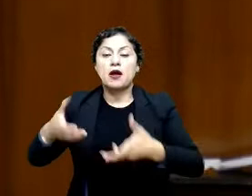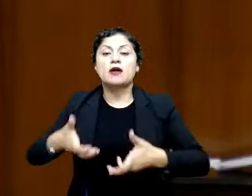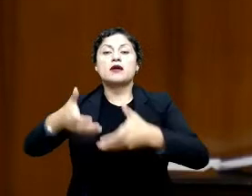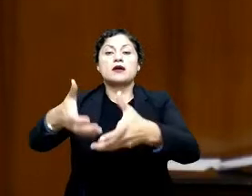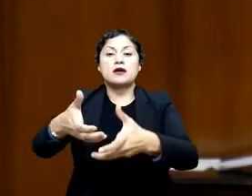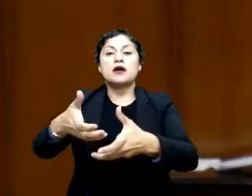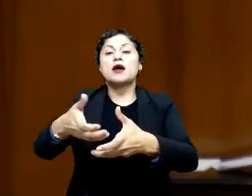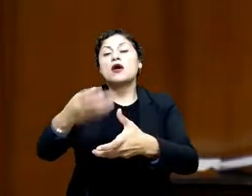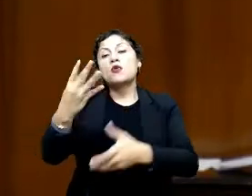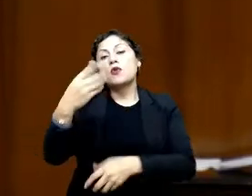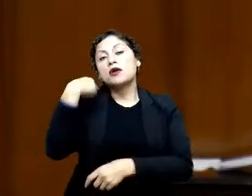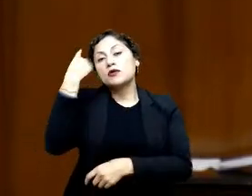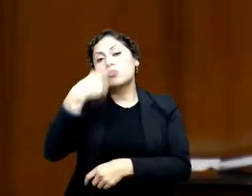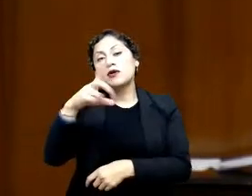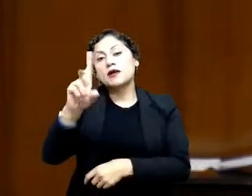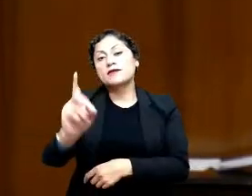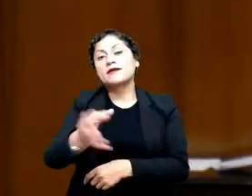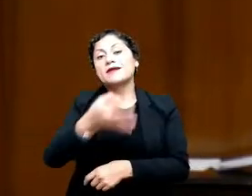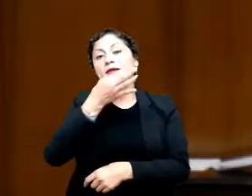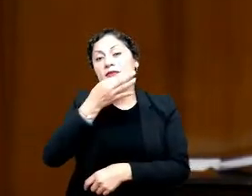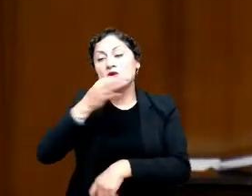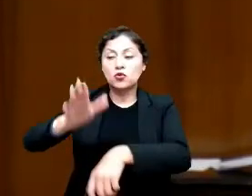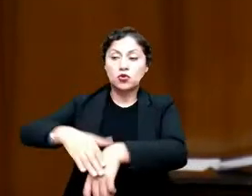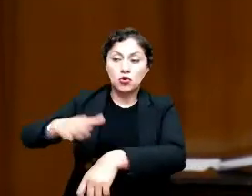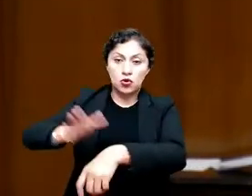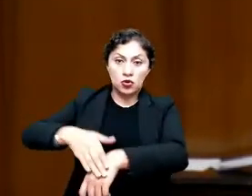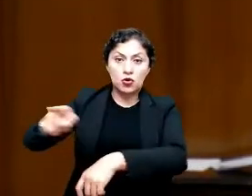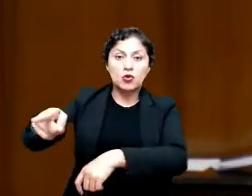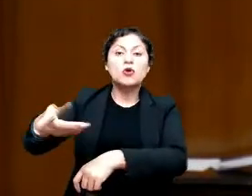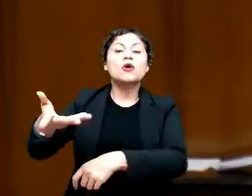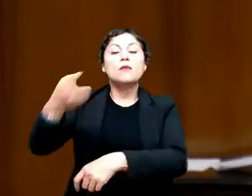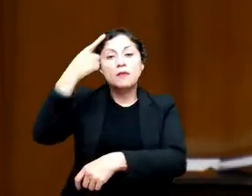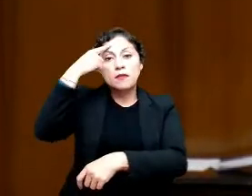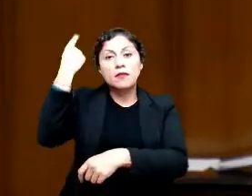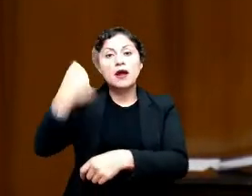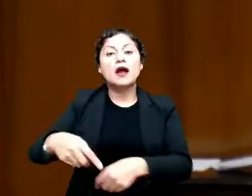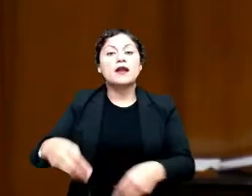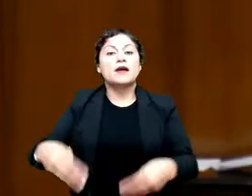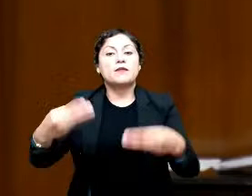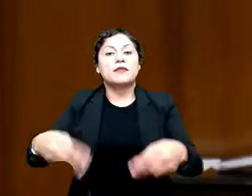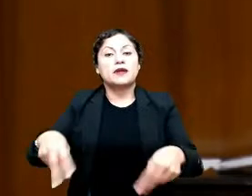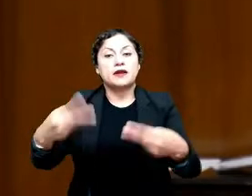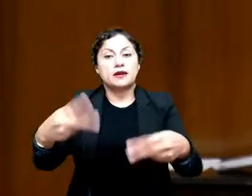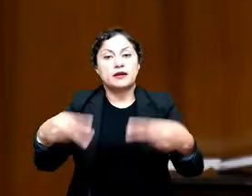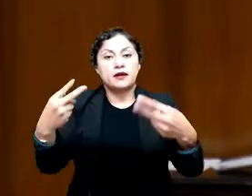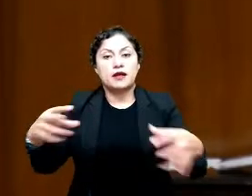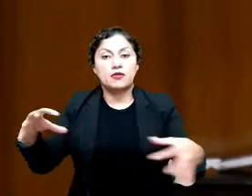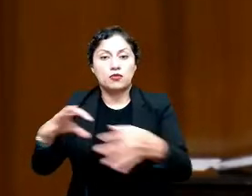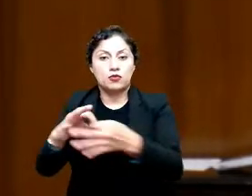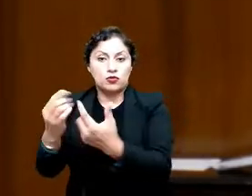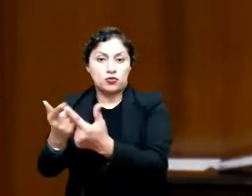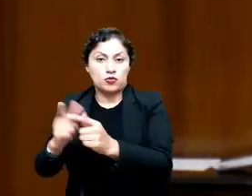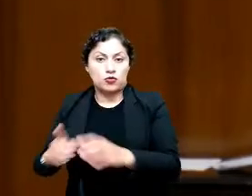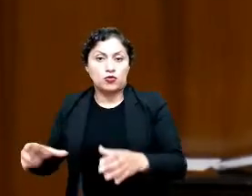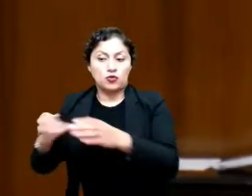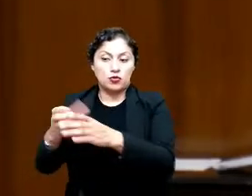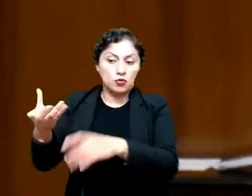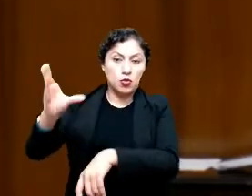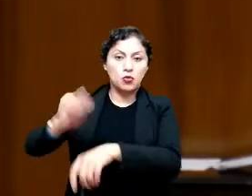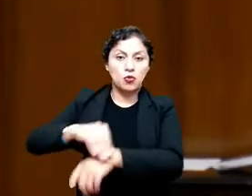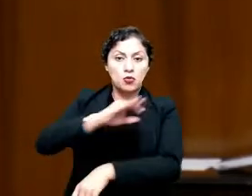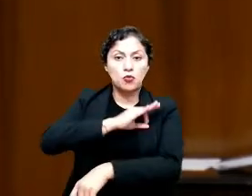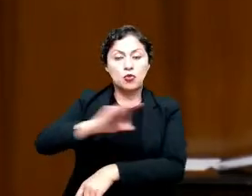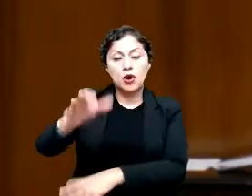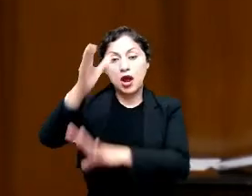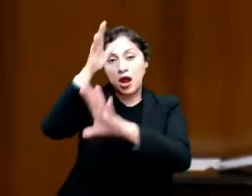4 horas 30 minutos, exigiendo a la autoridad municipal permitir la actividad de los vendedores ambulantes afiliados a esta organización, acordando que el presidente